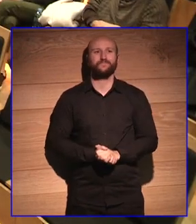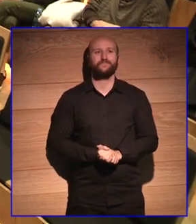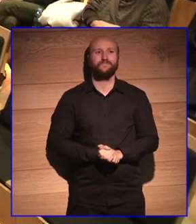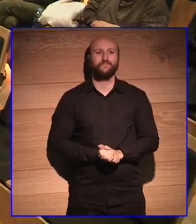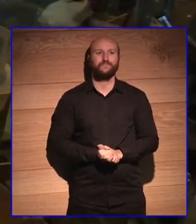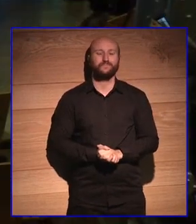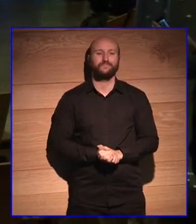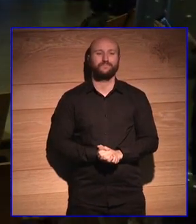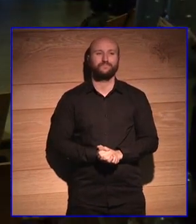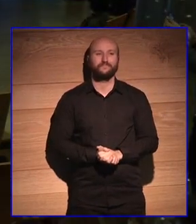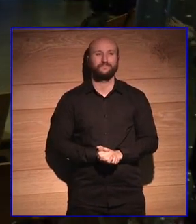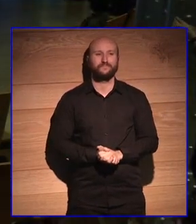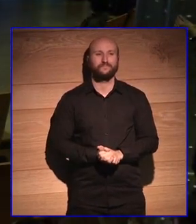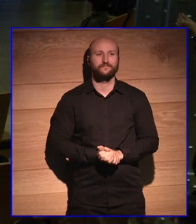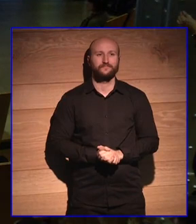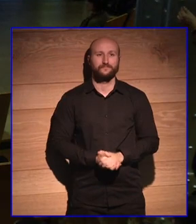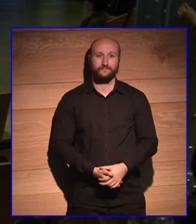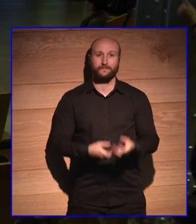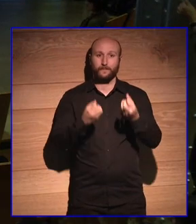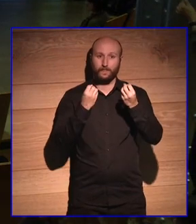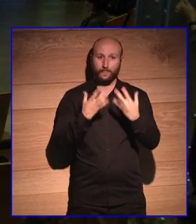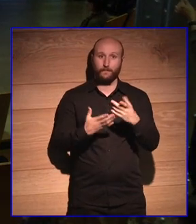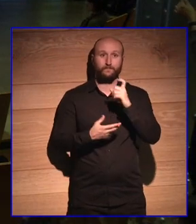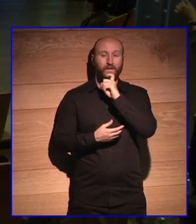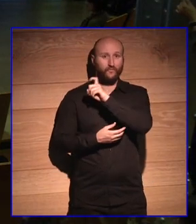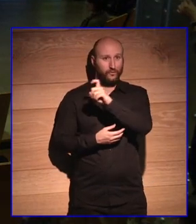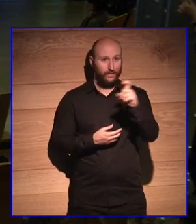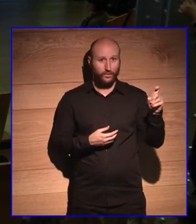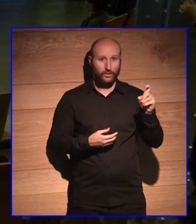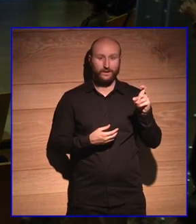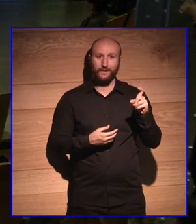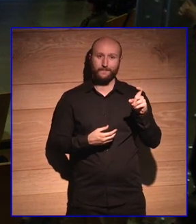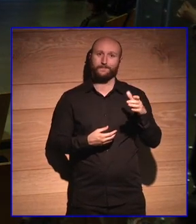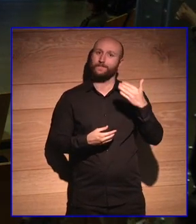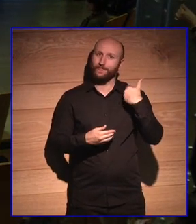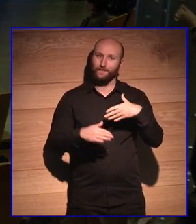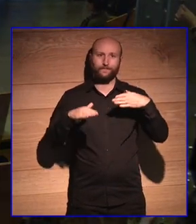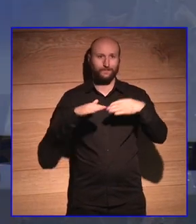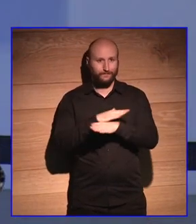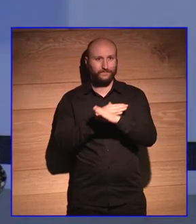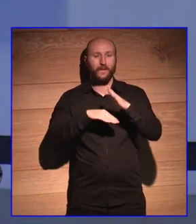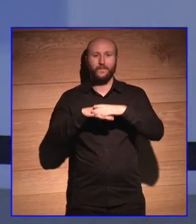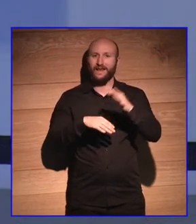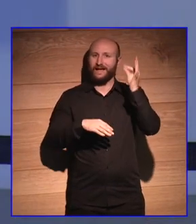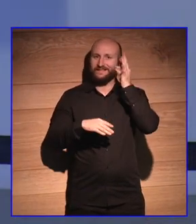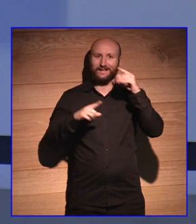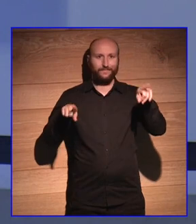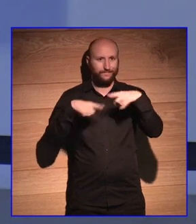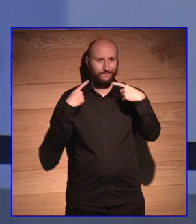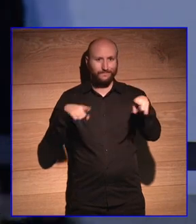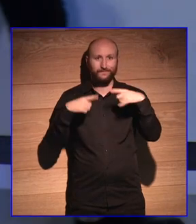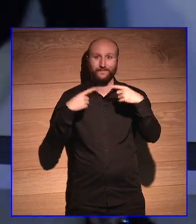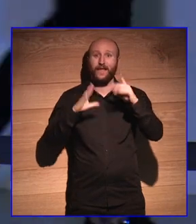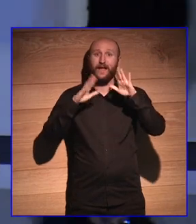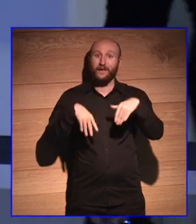y bueno como la fundación en este ir entrando cada vez más en maría de pablos y en descubrir a maría de pablos hemos abierto una sección